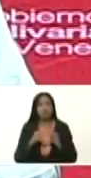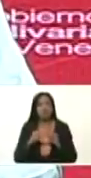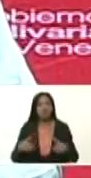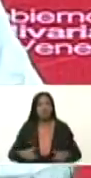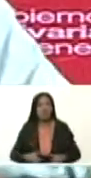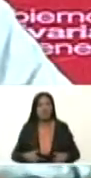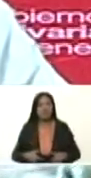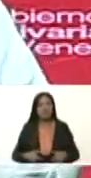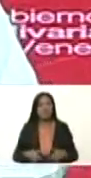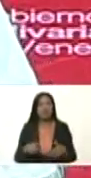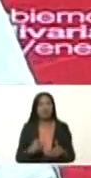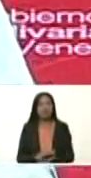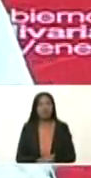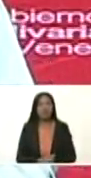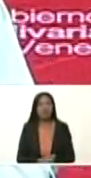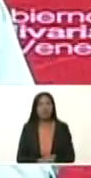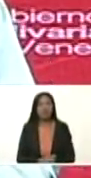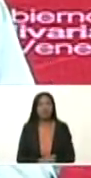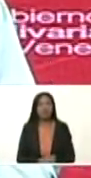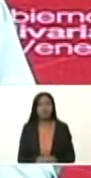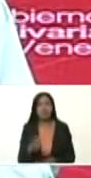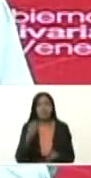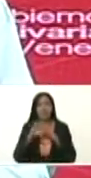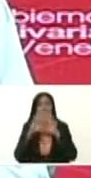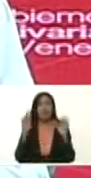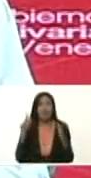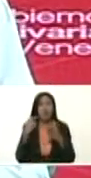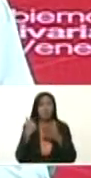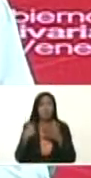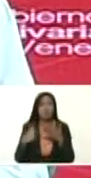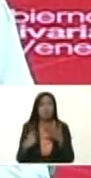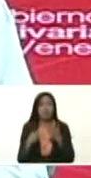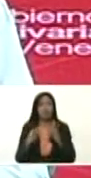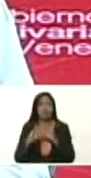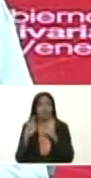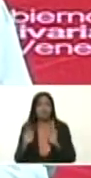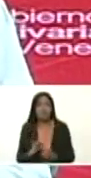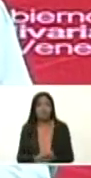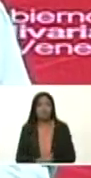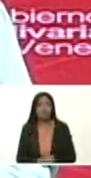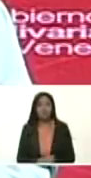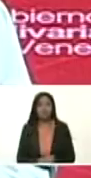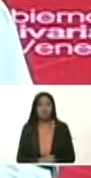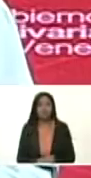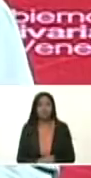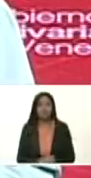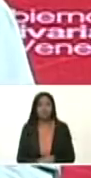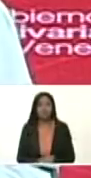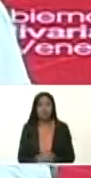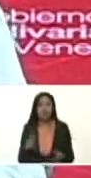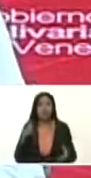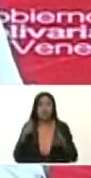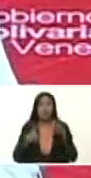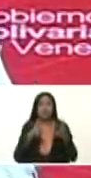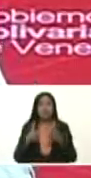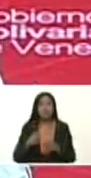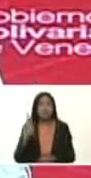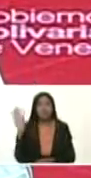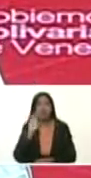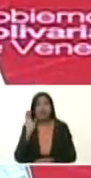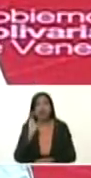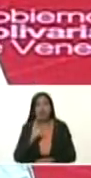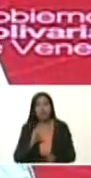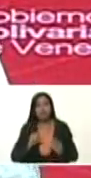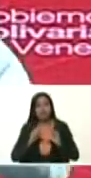tenemos los conceptos claros, pero tenemos que lograrlo. En PDVSA tenemos que seguir avanzando, en el metro de Caracas tenemos que seguir